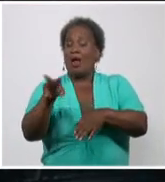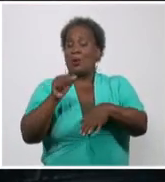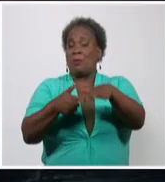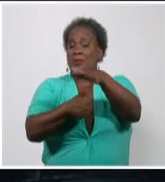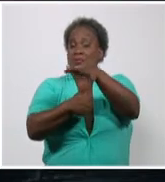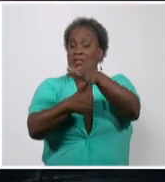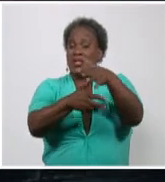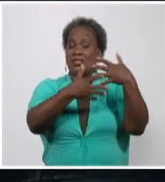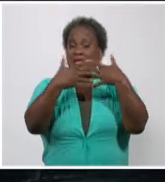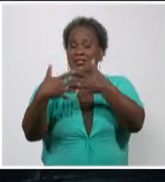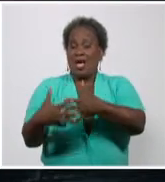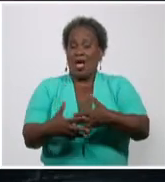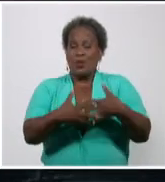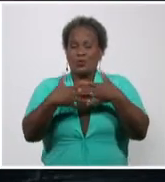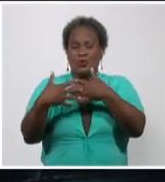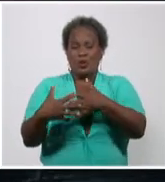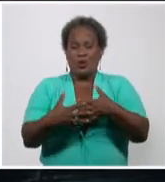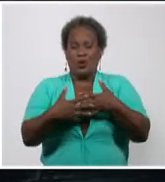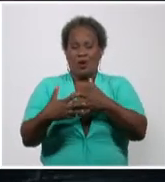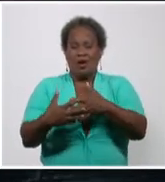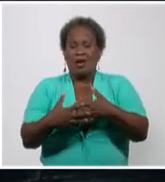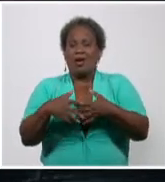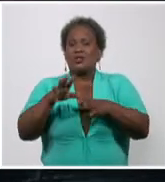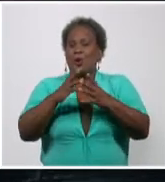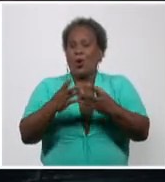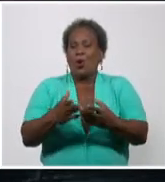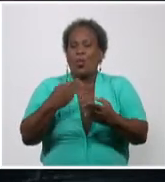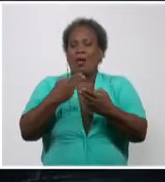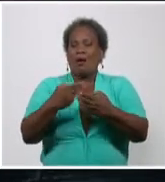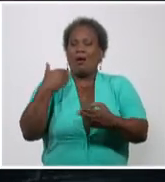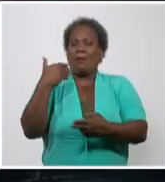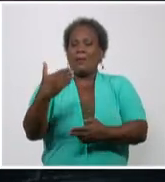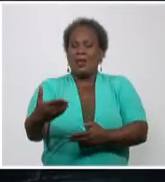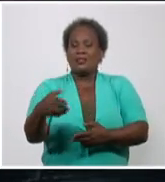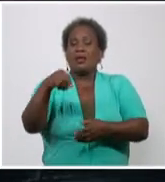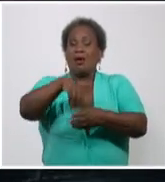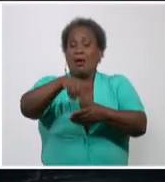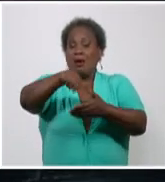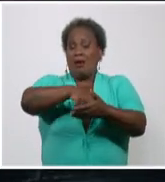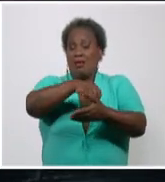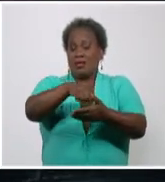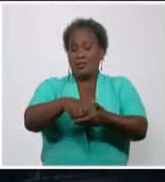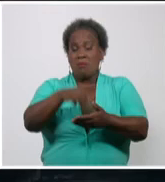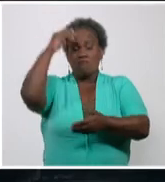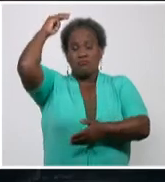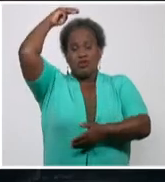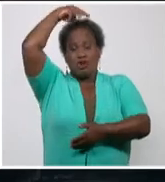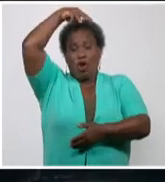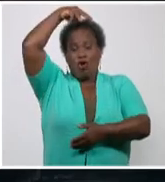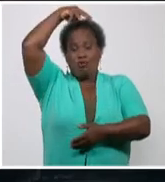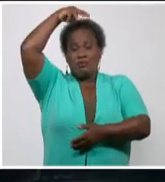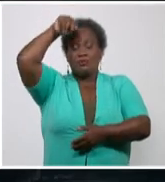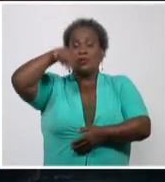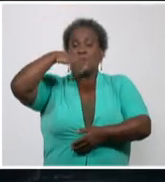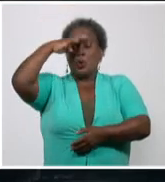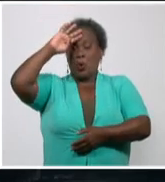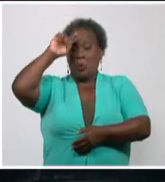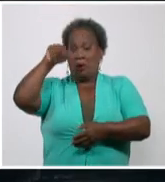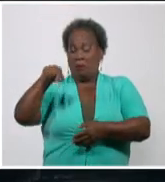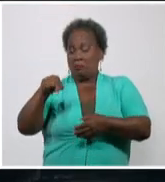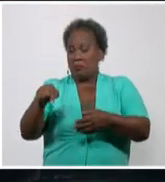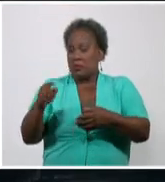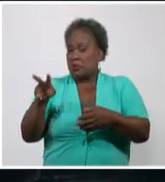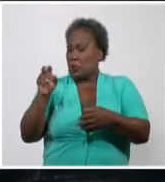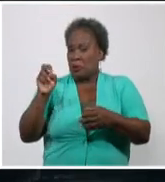estadounidense, después de depositar todas sus esperanzas en la reelección fallida de Donald Trump. Además de que para Cuba esto de las etiquetas no es